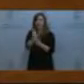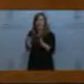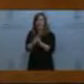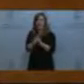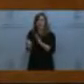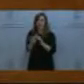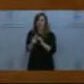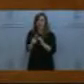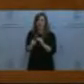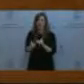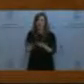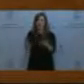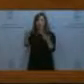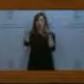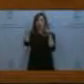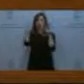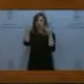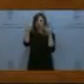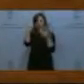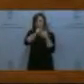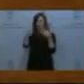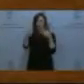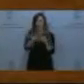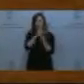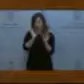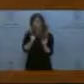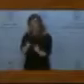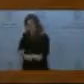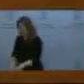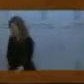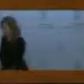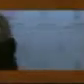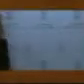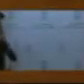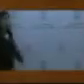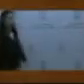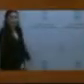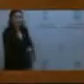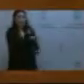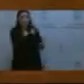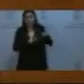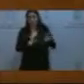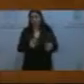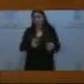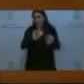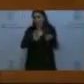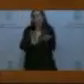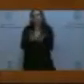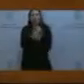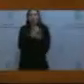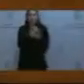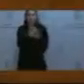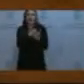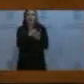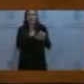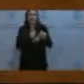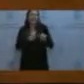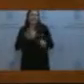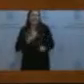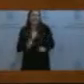de homenaje a todas estas personas. Todos ellos, todas estas personas, con algo en común.